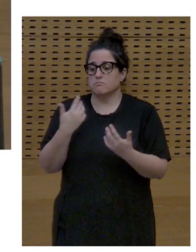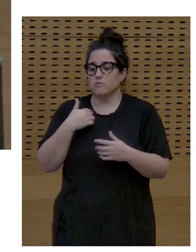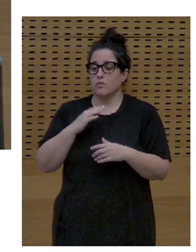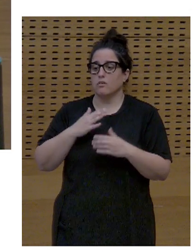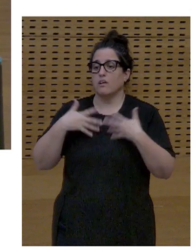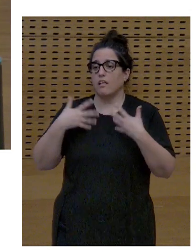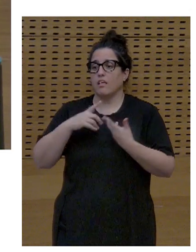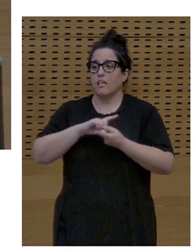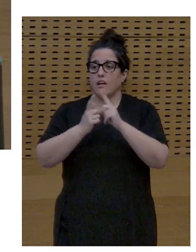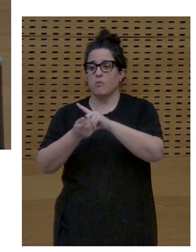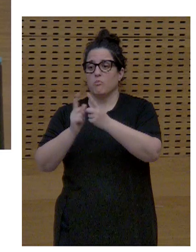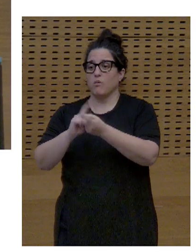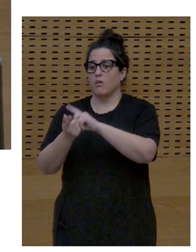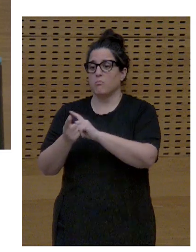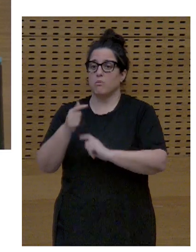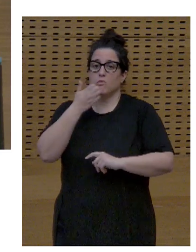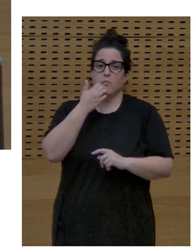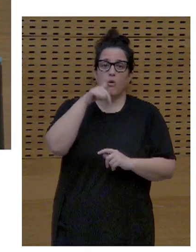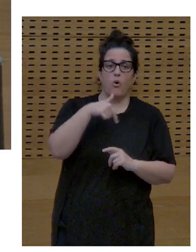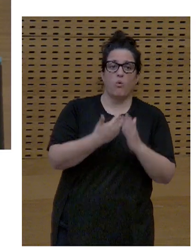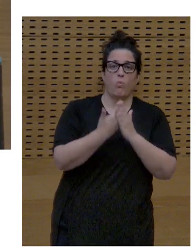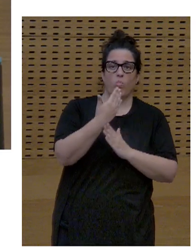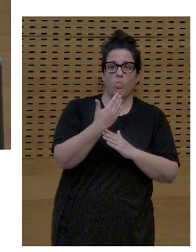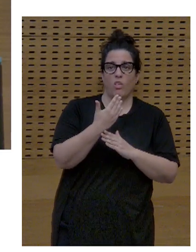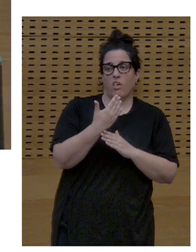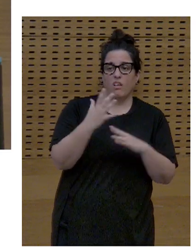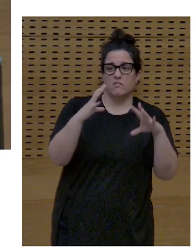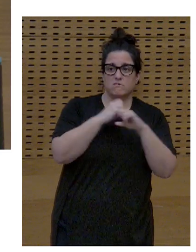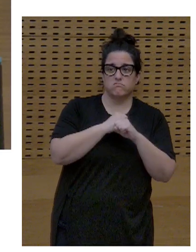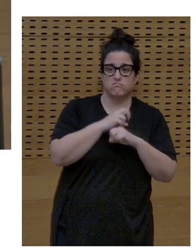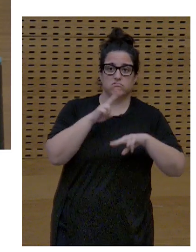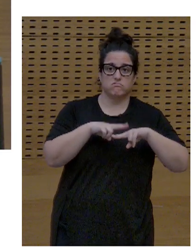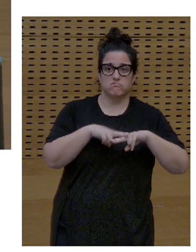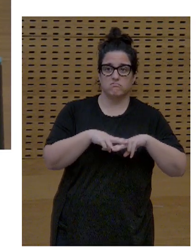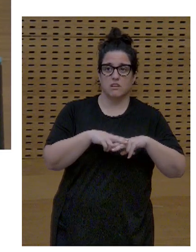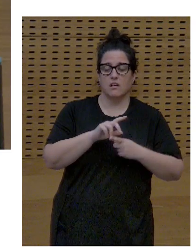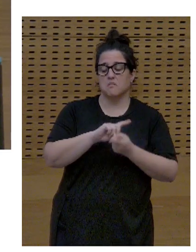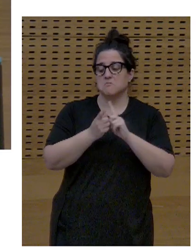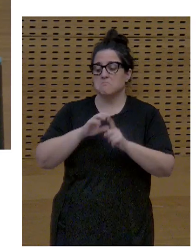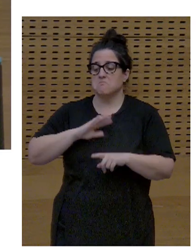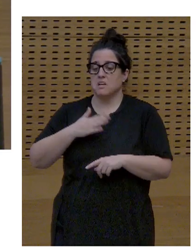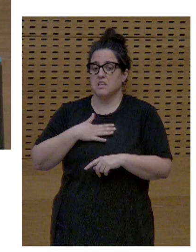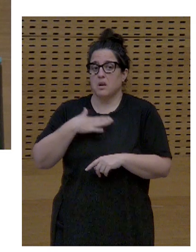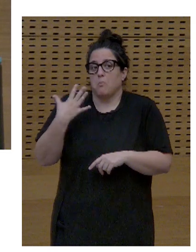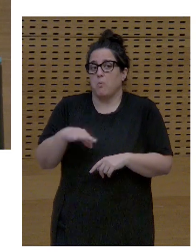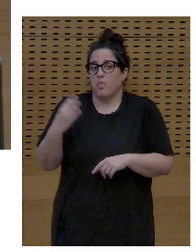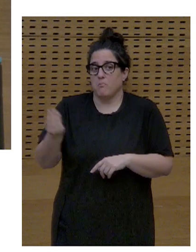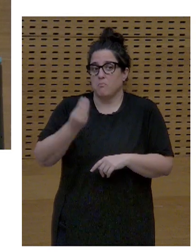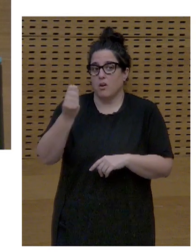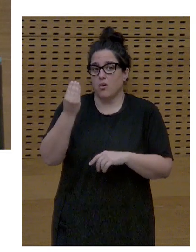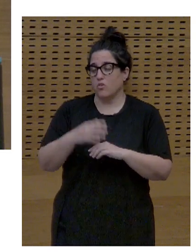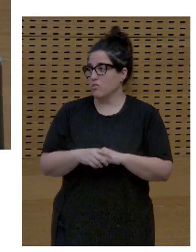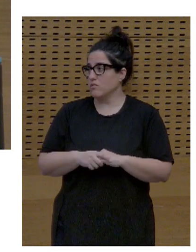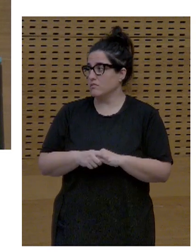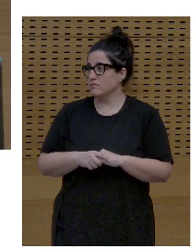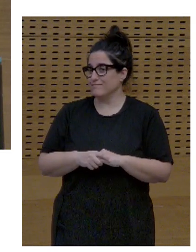otro bueno, ¿no? Hoy es un día negro, pero mañana será mejor. O pasado. A ver si te levantamos la